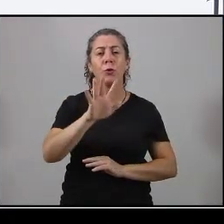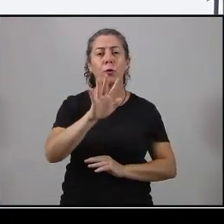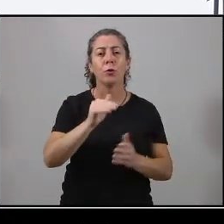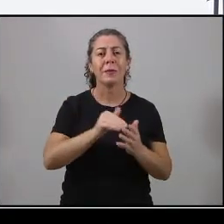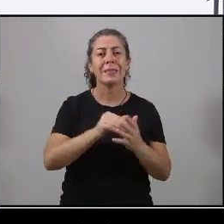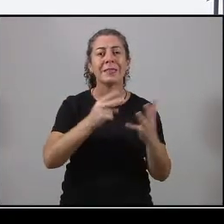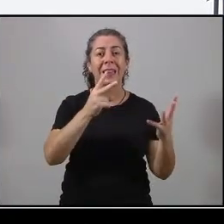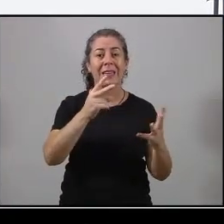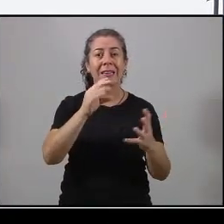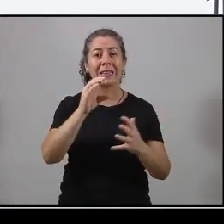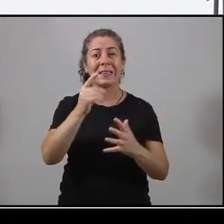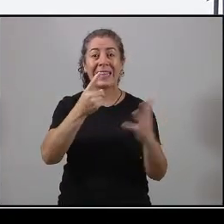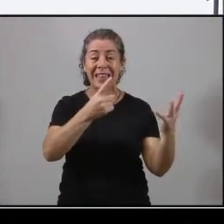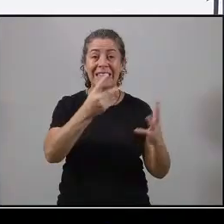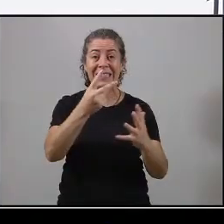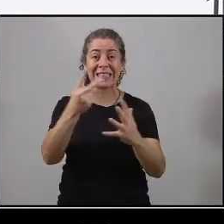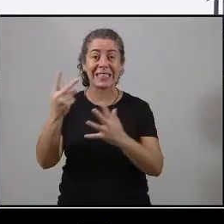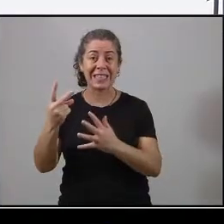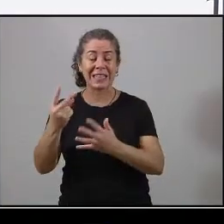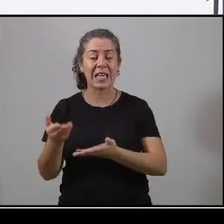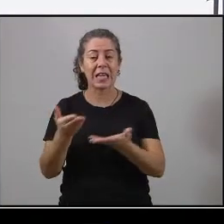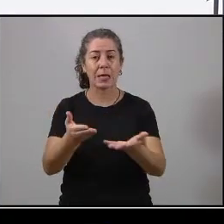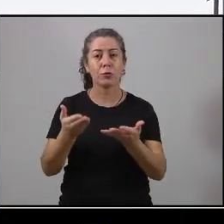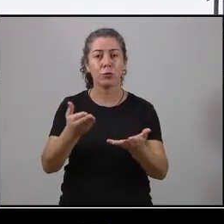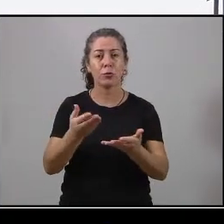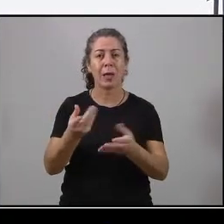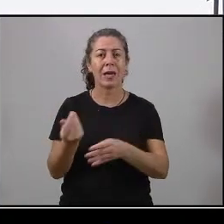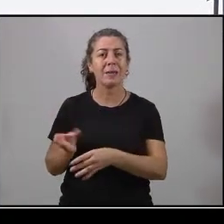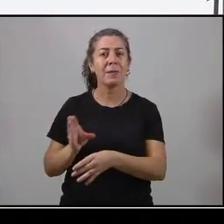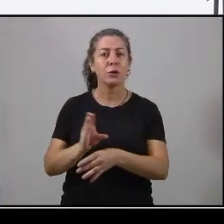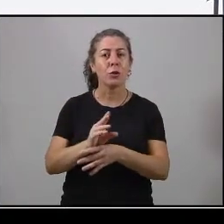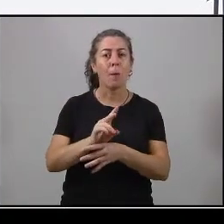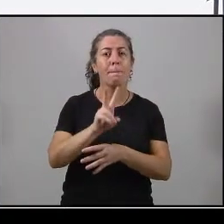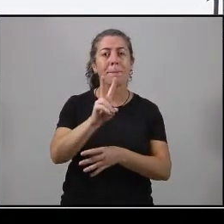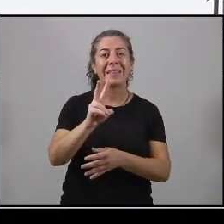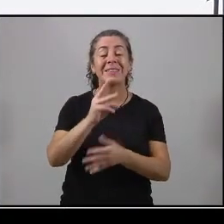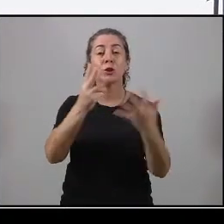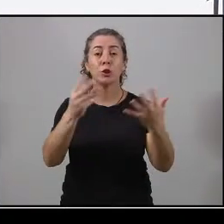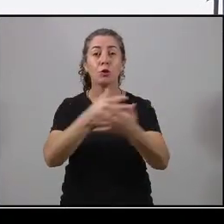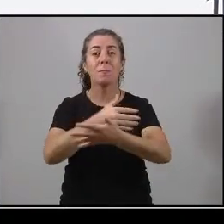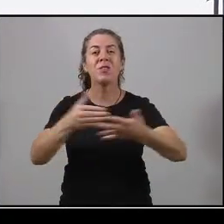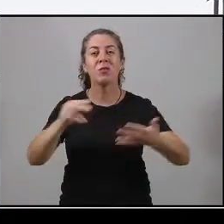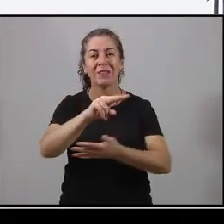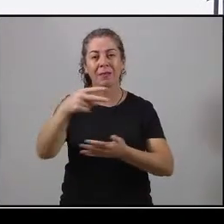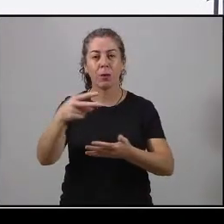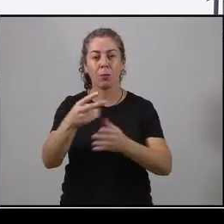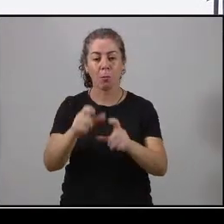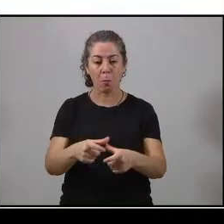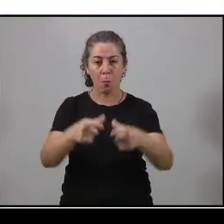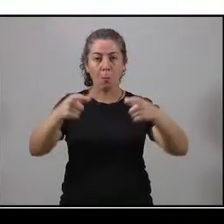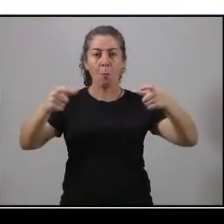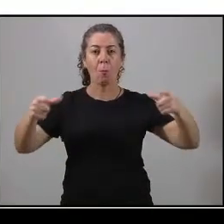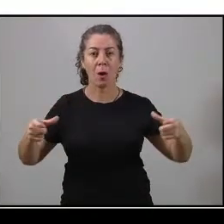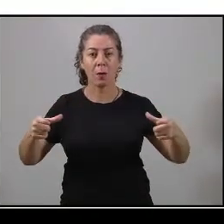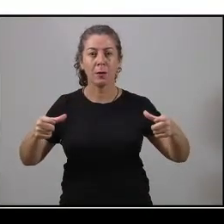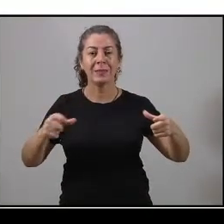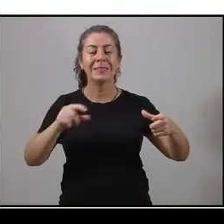5.657 ayudas y tuvo una inversión de 28 millones de euros, un aumento en ese momento de